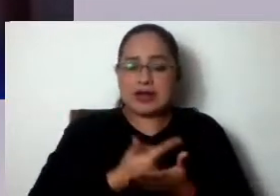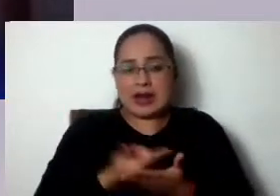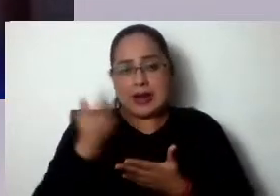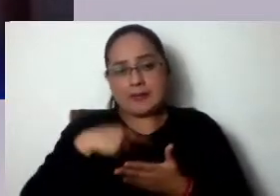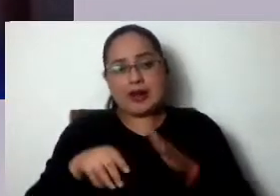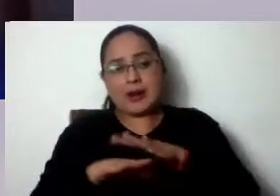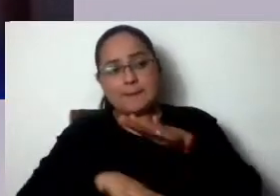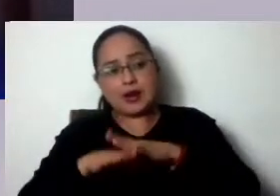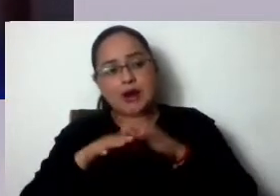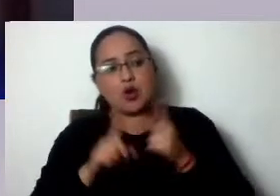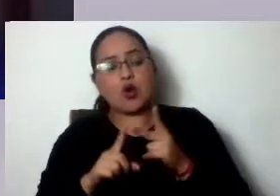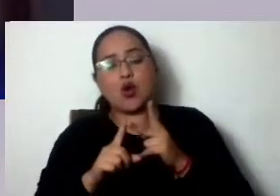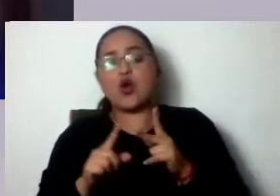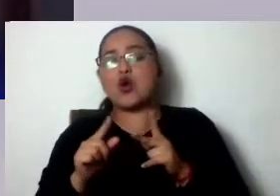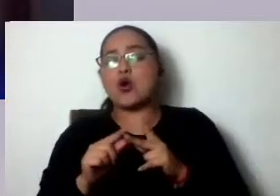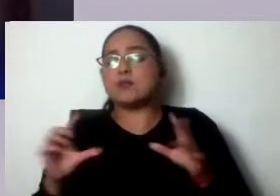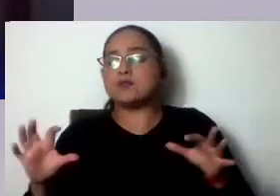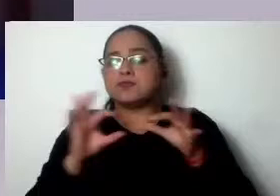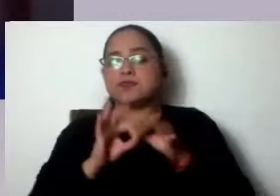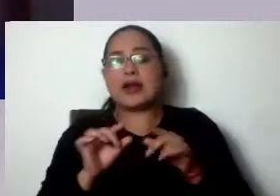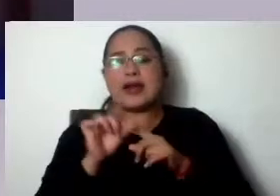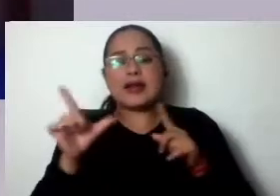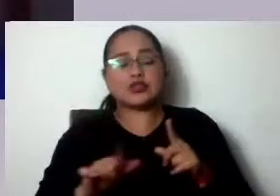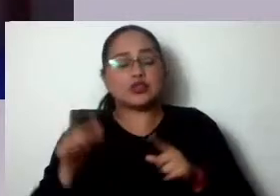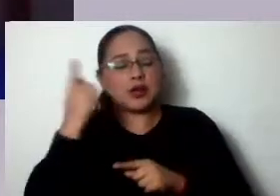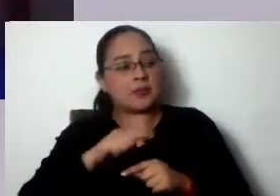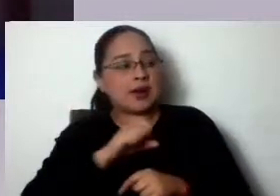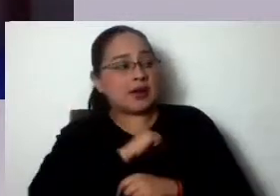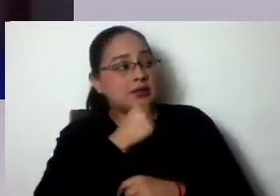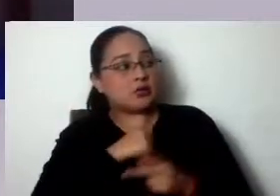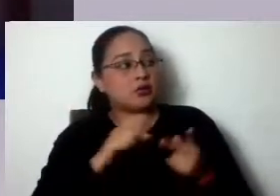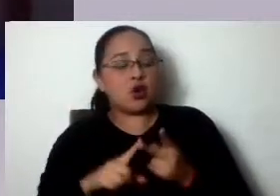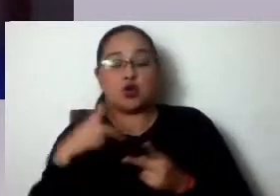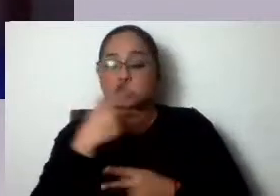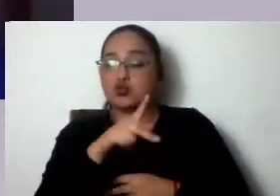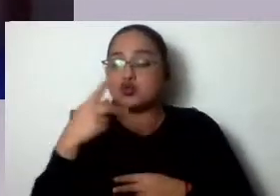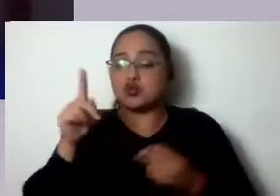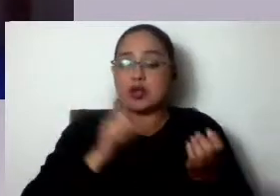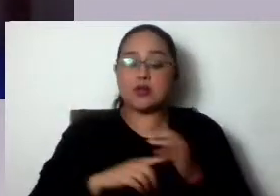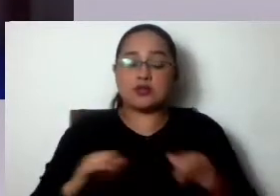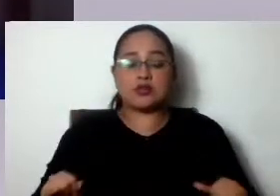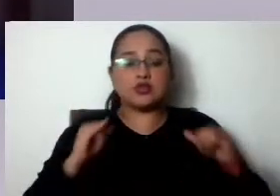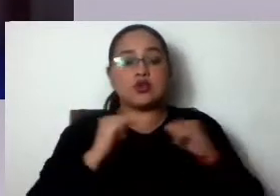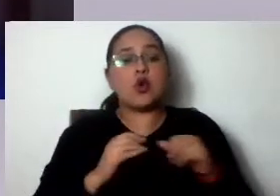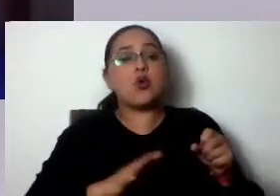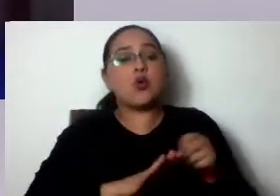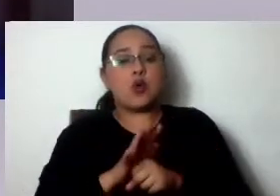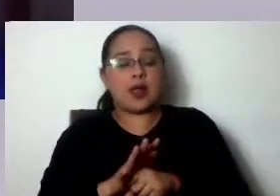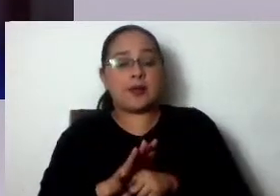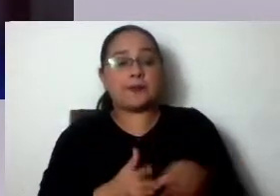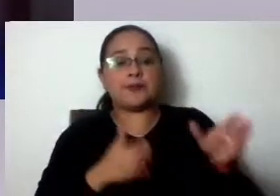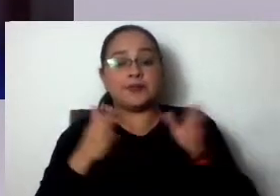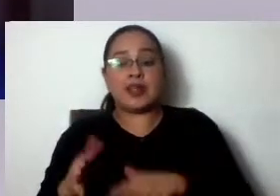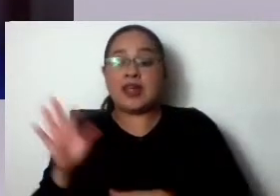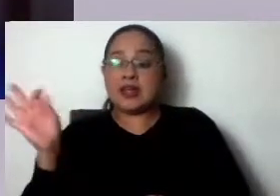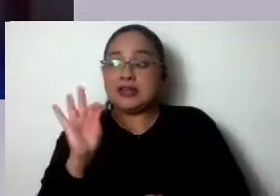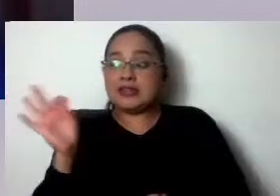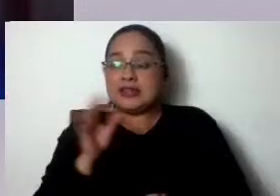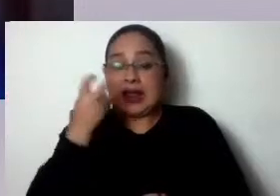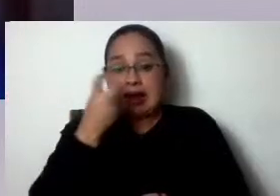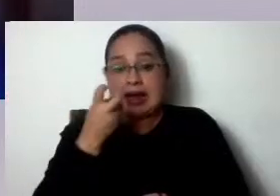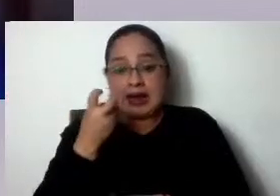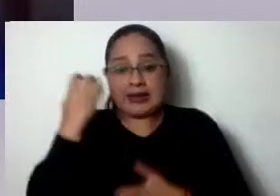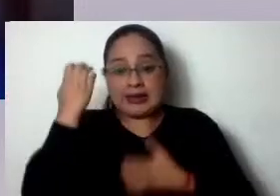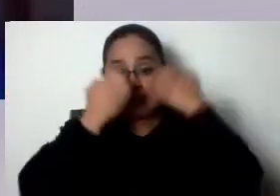compendio nacional de insumos para la salud o en sus propios catálogos institucionales y si la conclusión de ese análisis